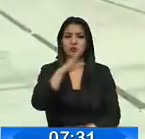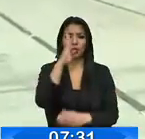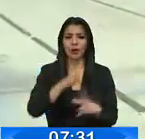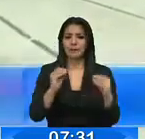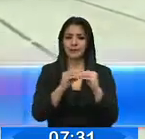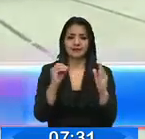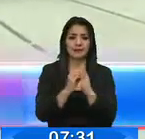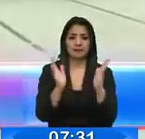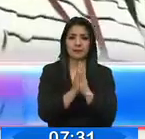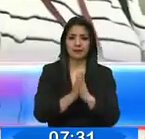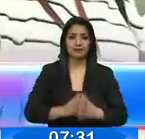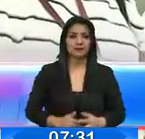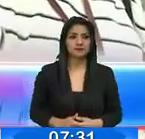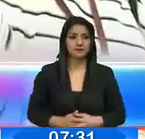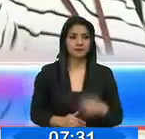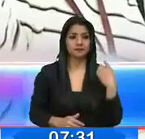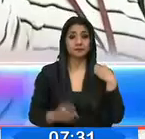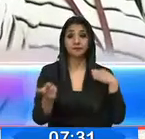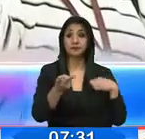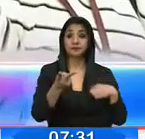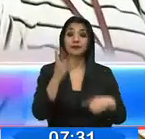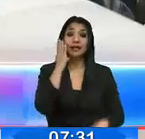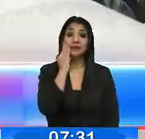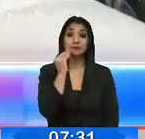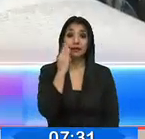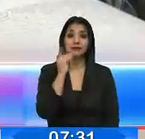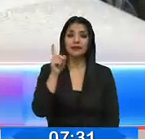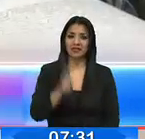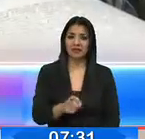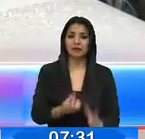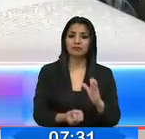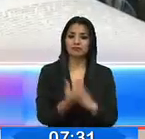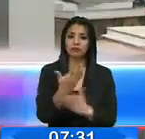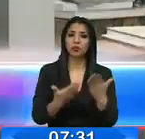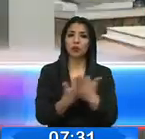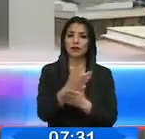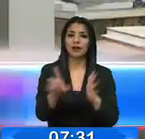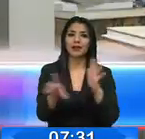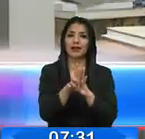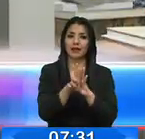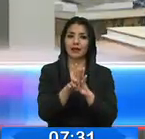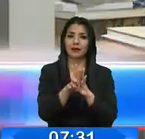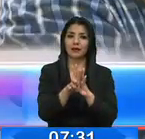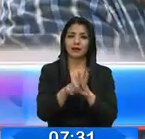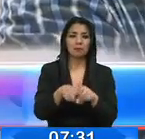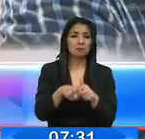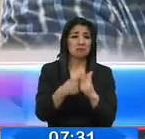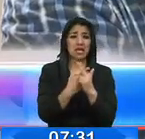bajo ninguna circunstancia. Los dos expertos coinciden en que se debió crear una nueva ley desde cero.